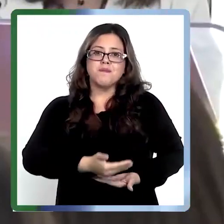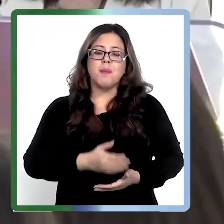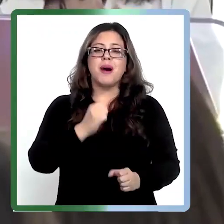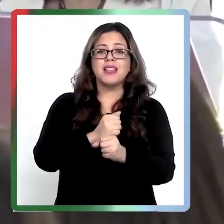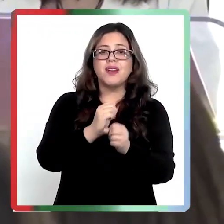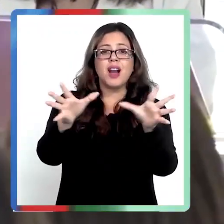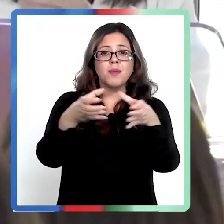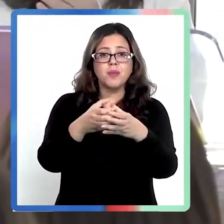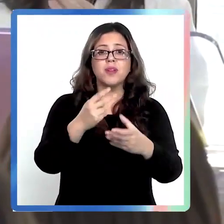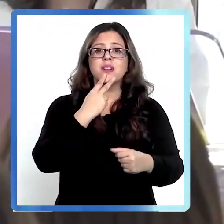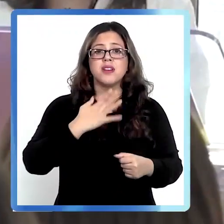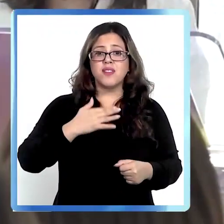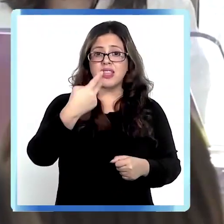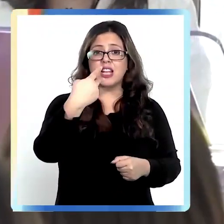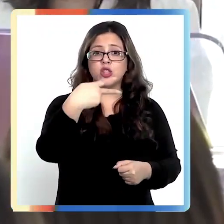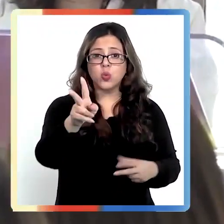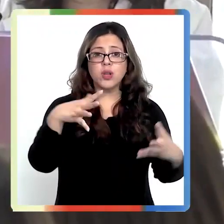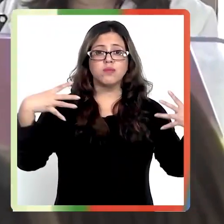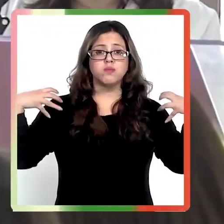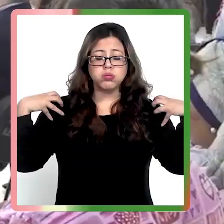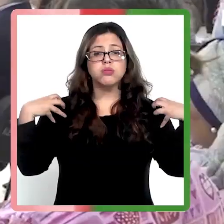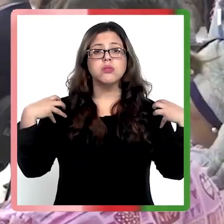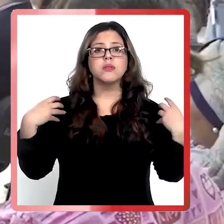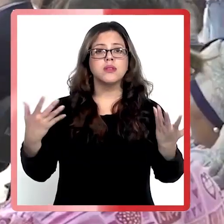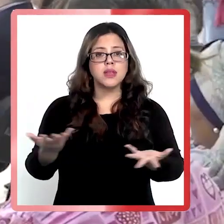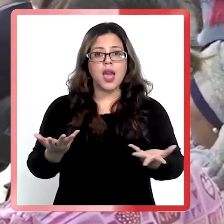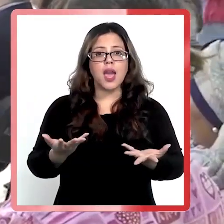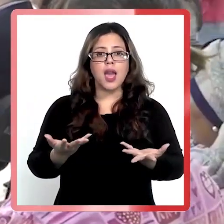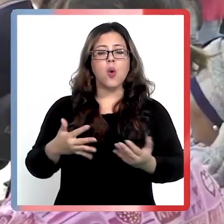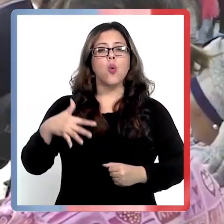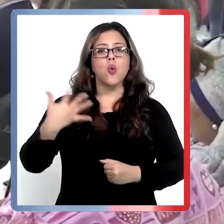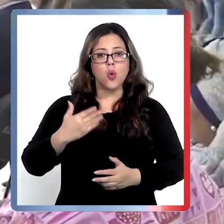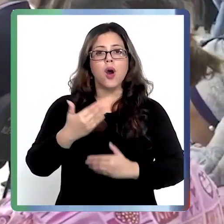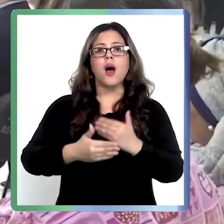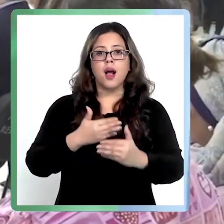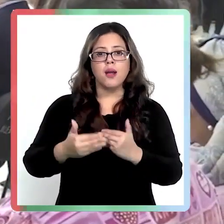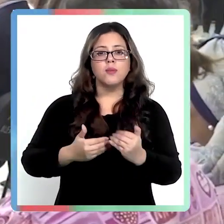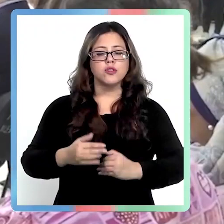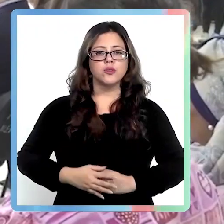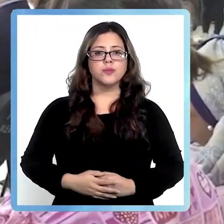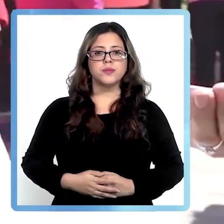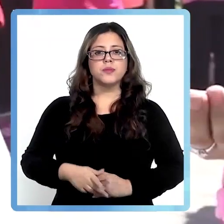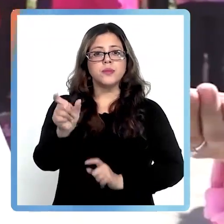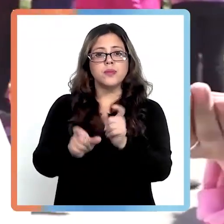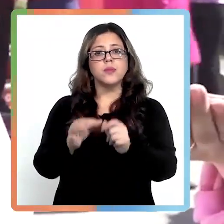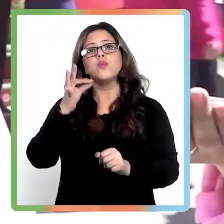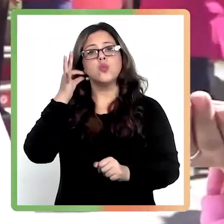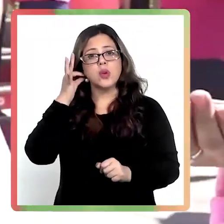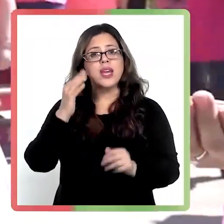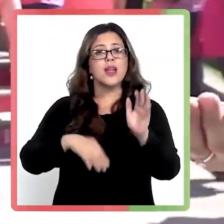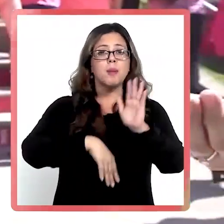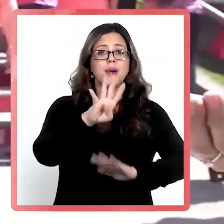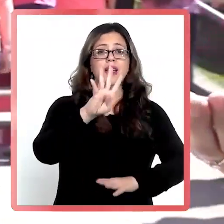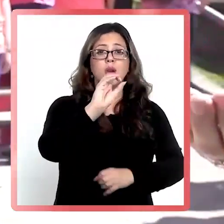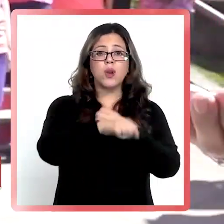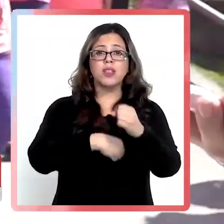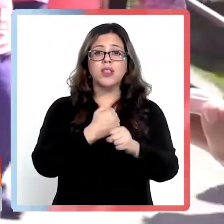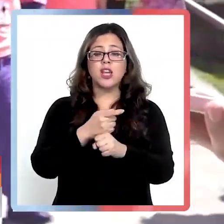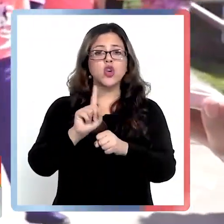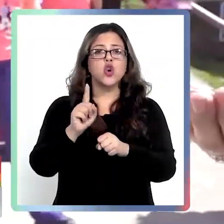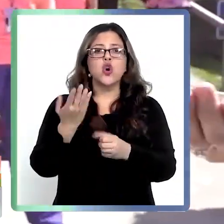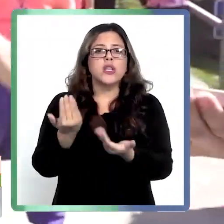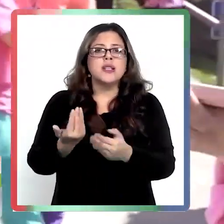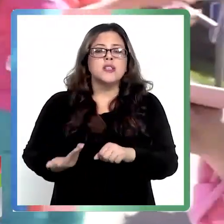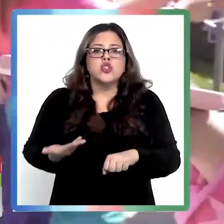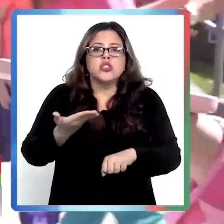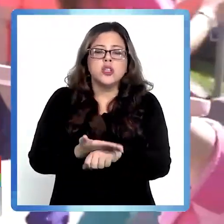de agrupaciones como Tu Vida en Tus Manos ha sido primordial en este proceso. Las mujeres arriba de 40 años no necesitan